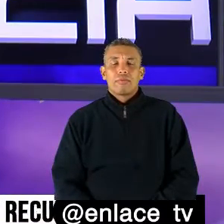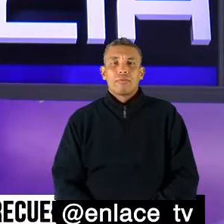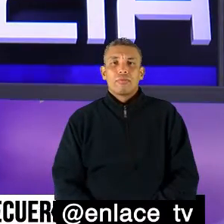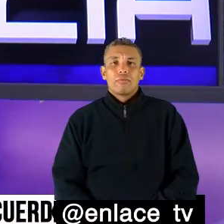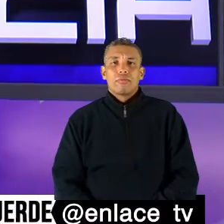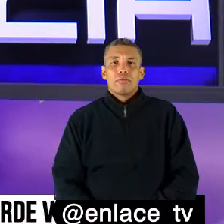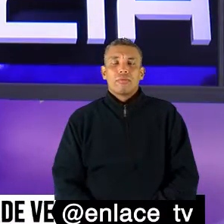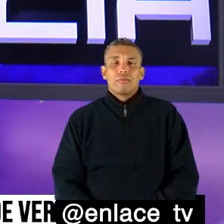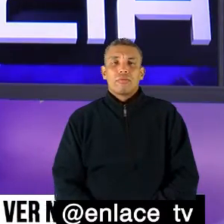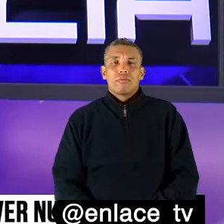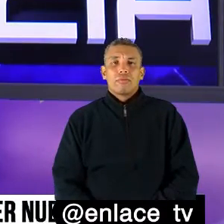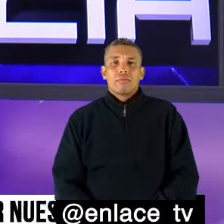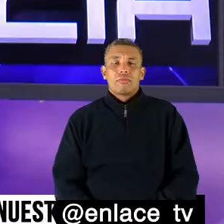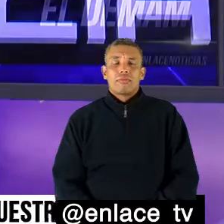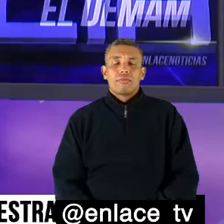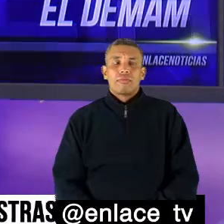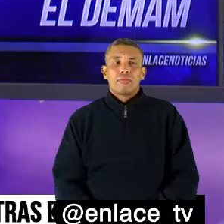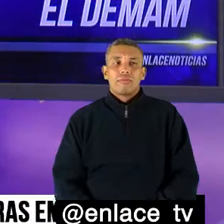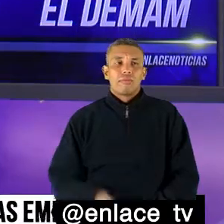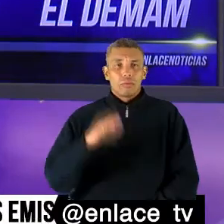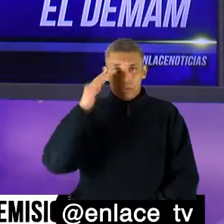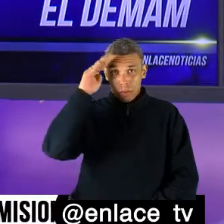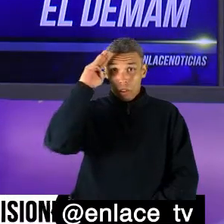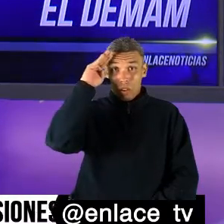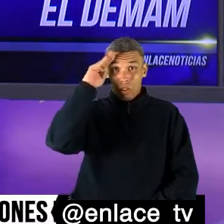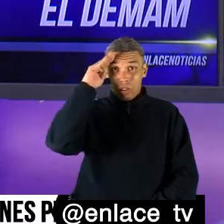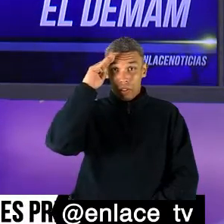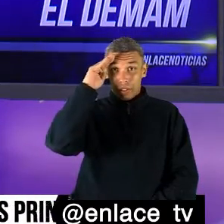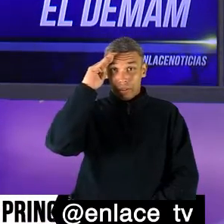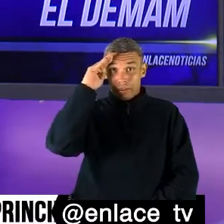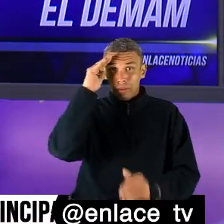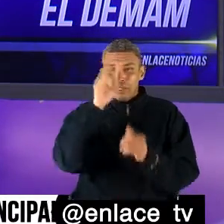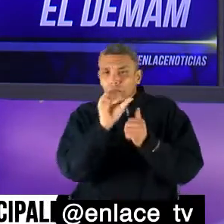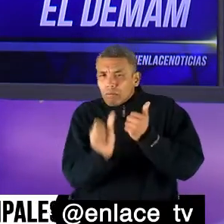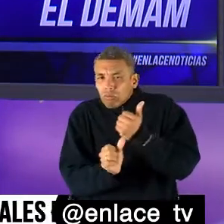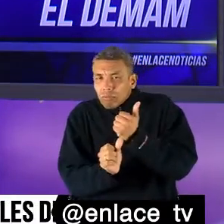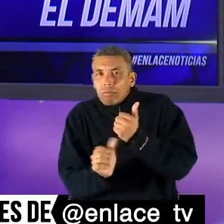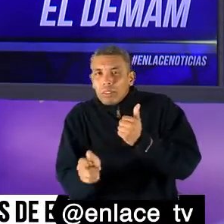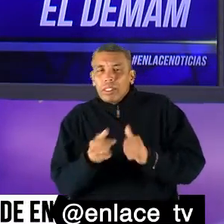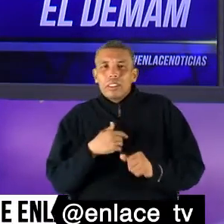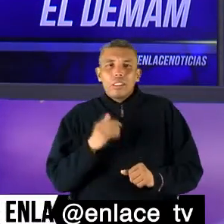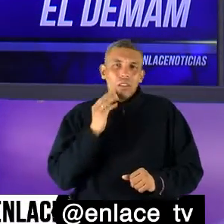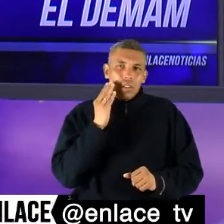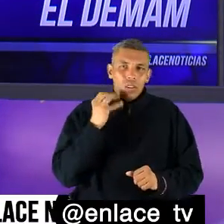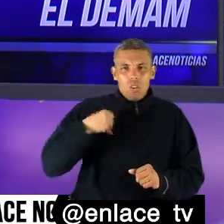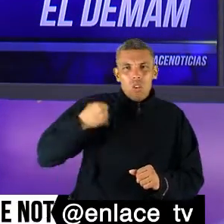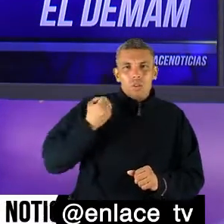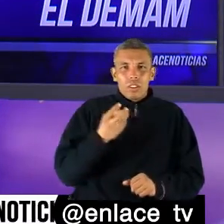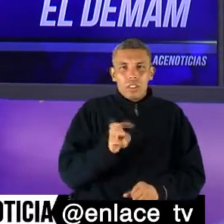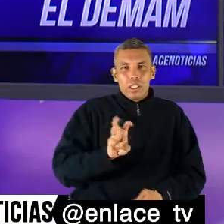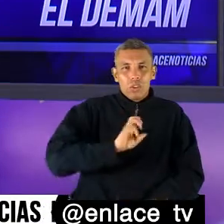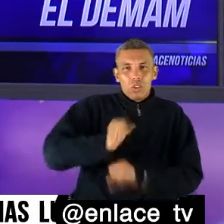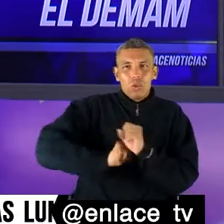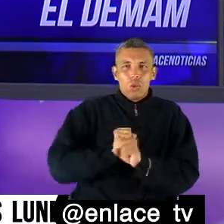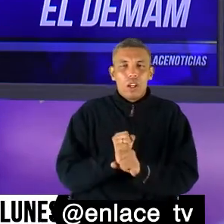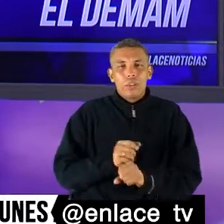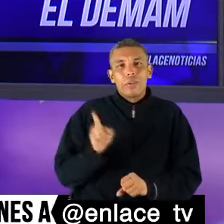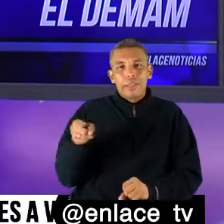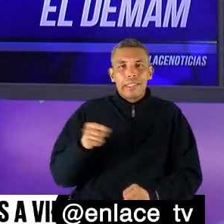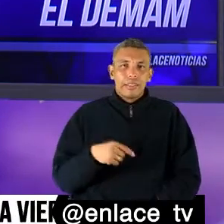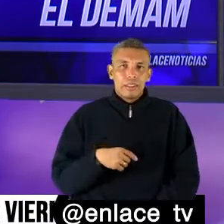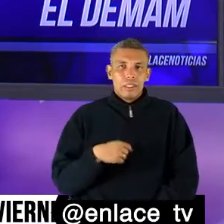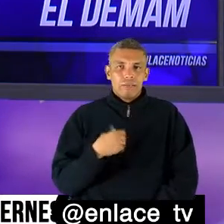Y un auxiliar de policía de 18 años de edad al parecer se quitó la vida cuando se encontraba al interior del departamento de policía del Magdalena